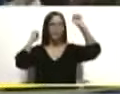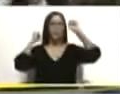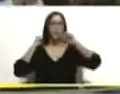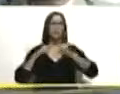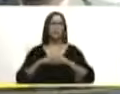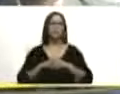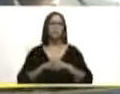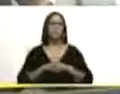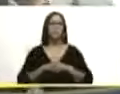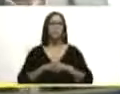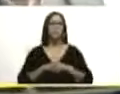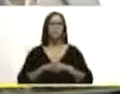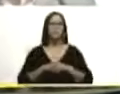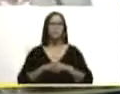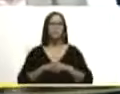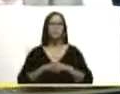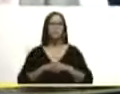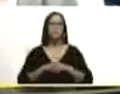embajadoras.